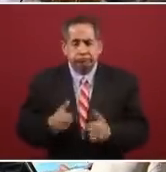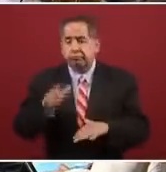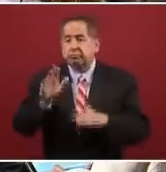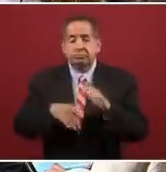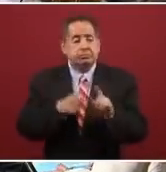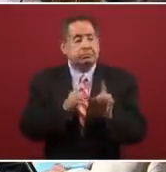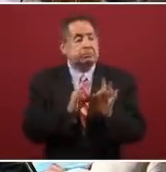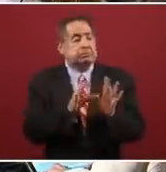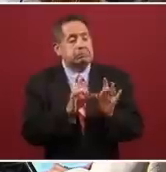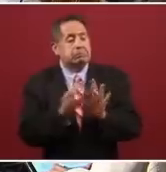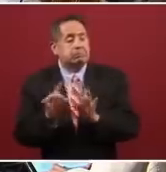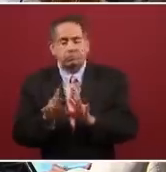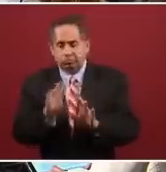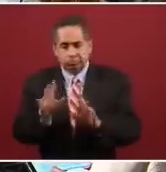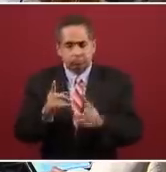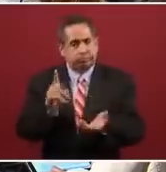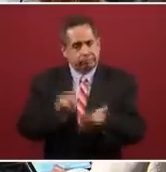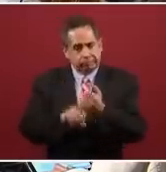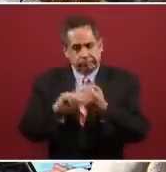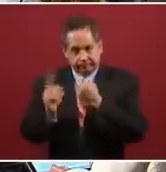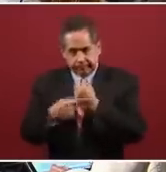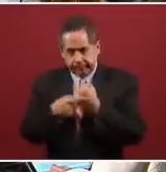efectos.